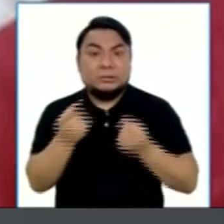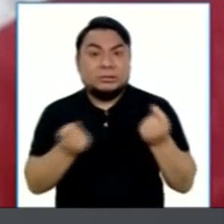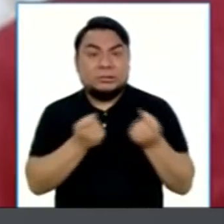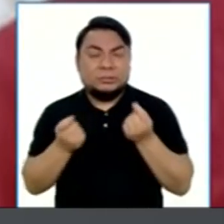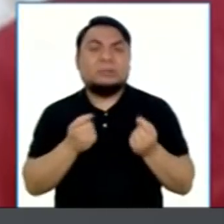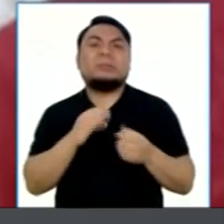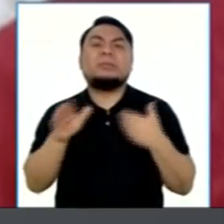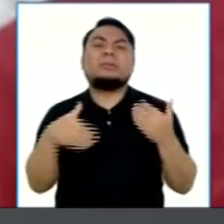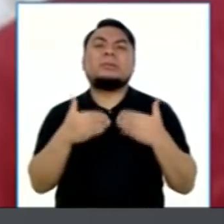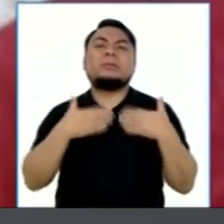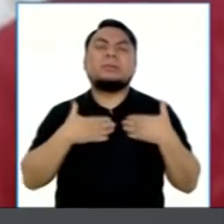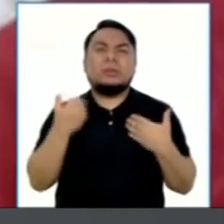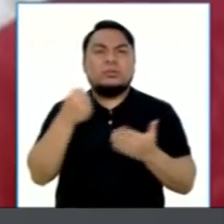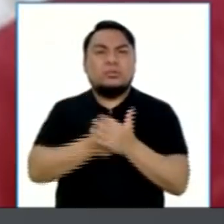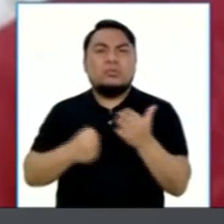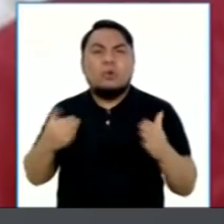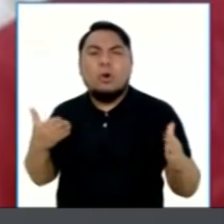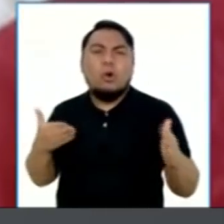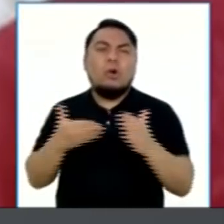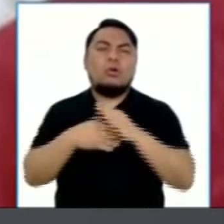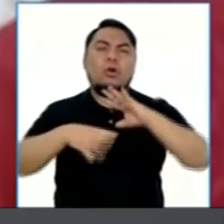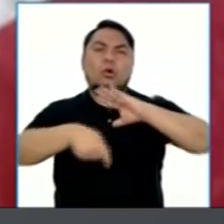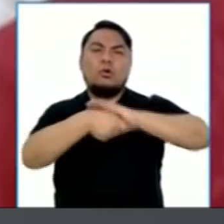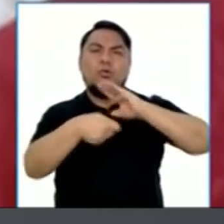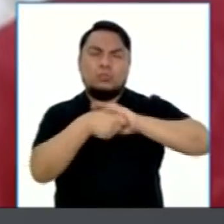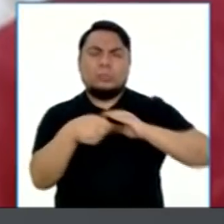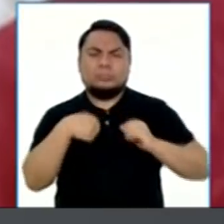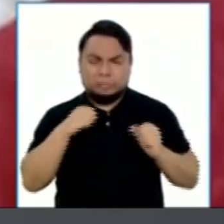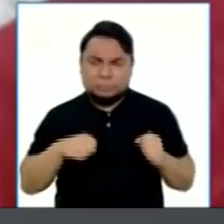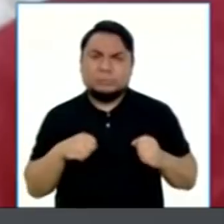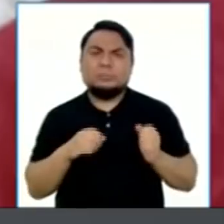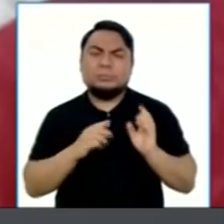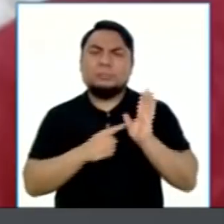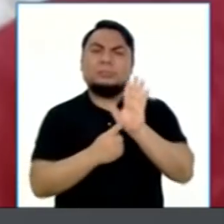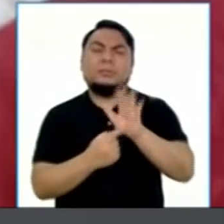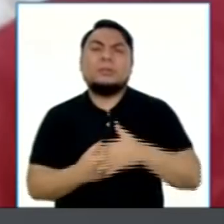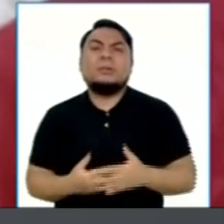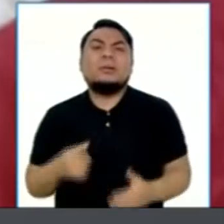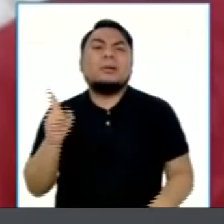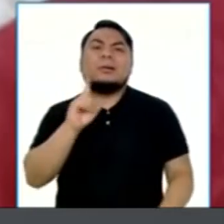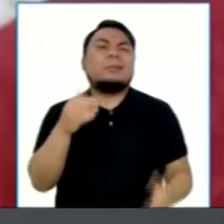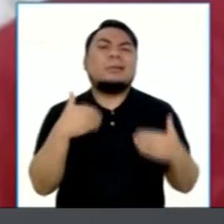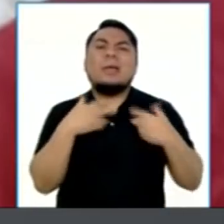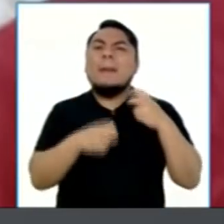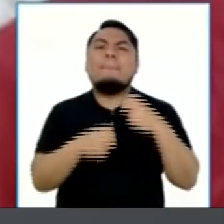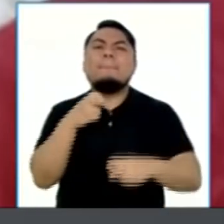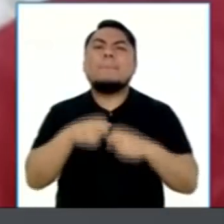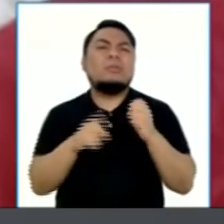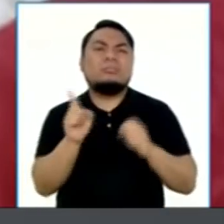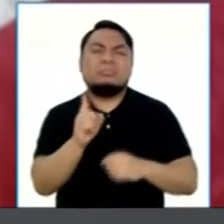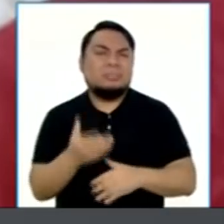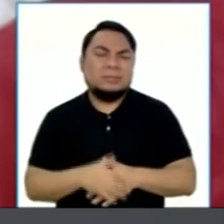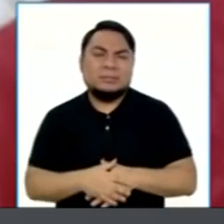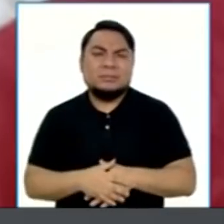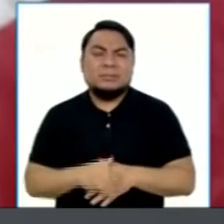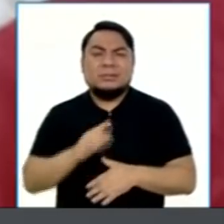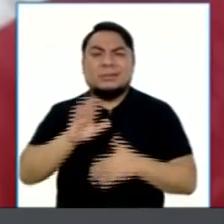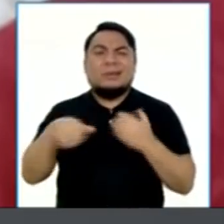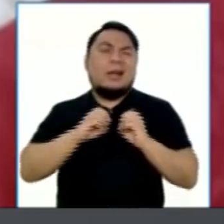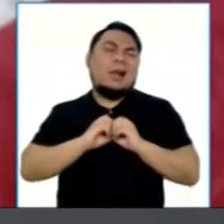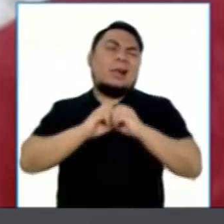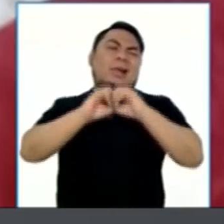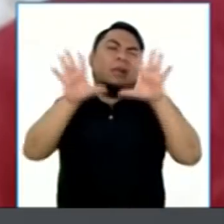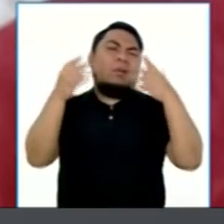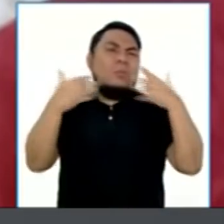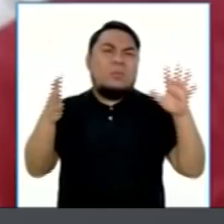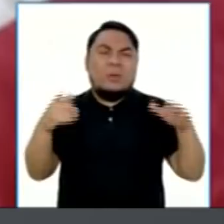tiene como bandera la lucha contra la corrupción. Y no tenemos problema en aclarar